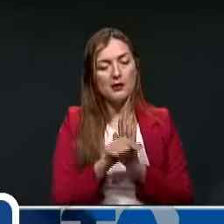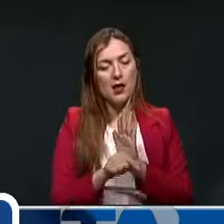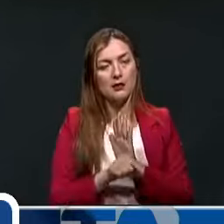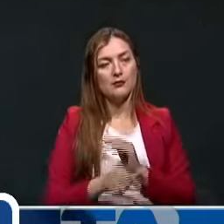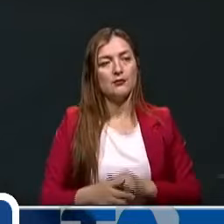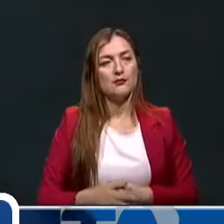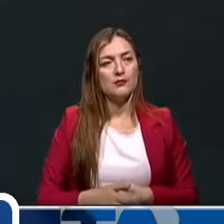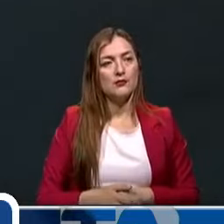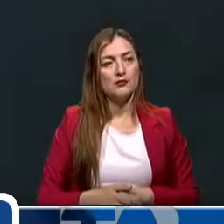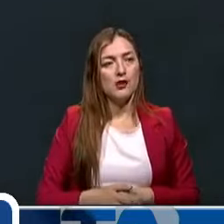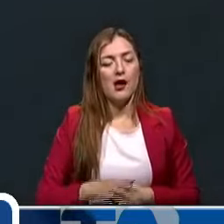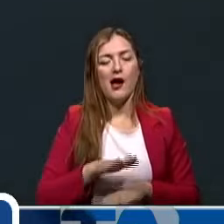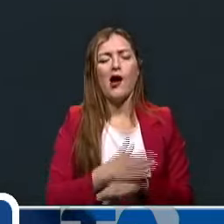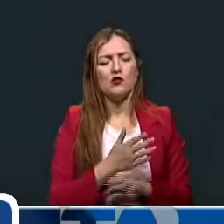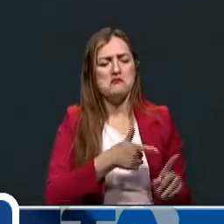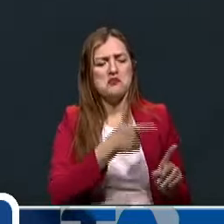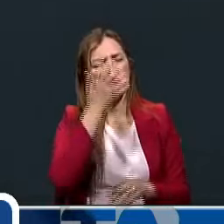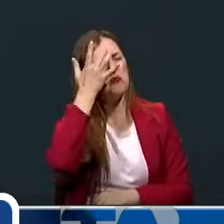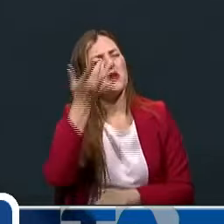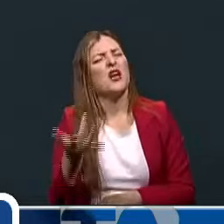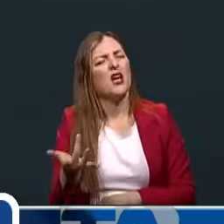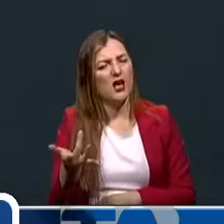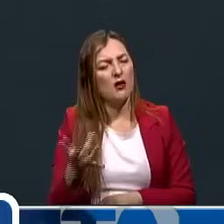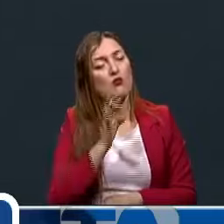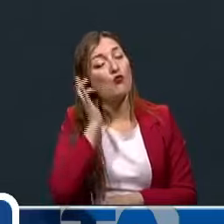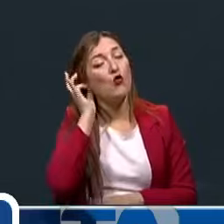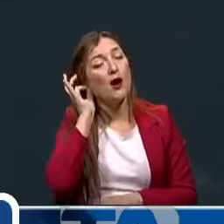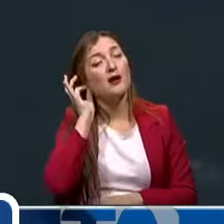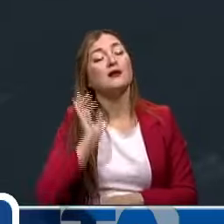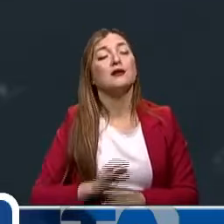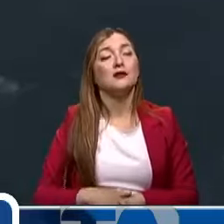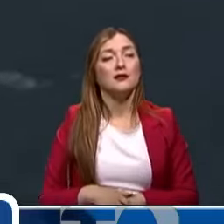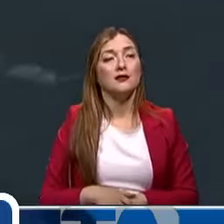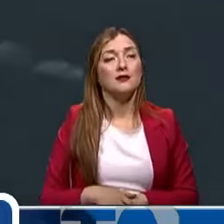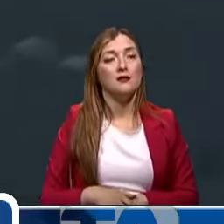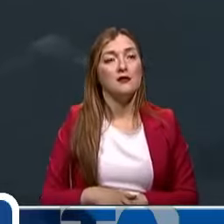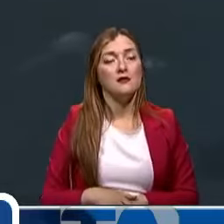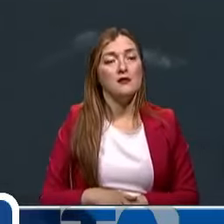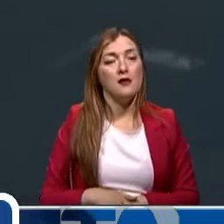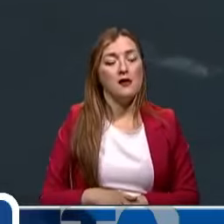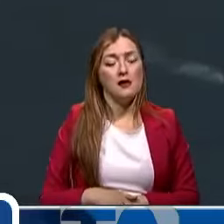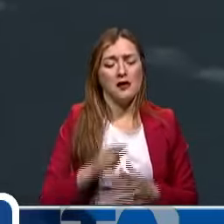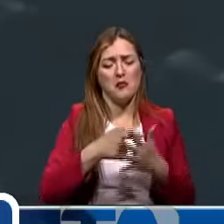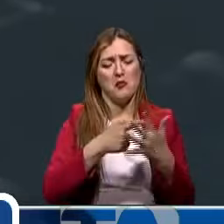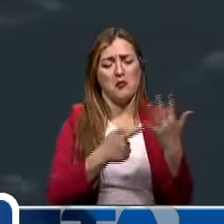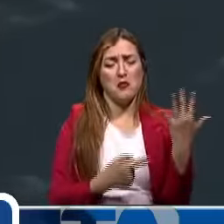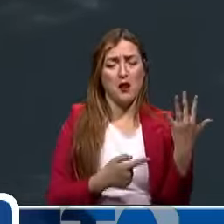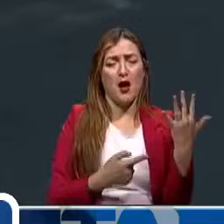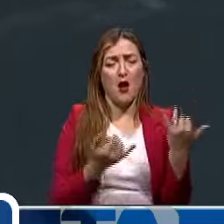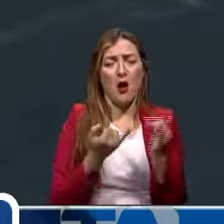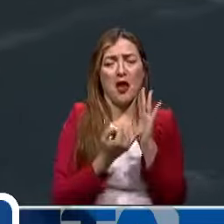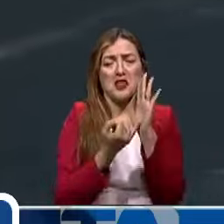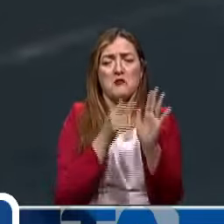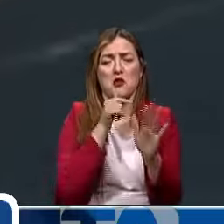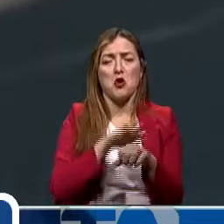para determinar la motivación de estos hechos. Lo triste es que de los otros delitos que ya les comentábamos, hasta ahora no se han